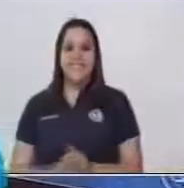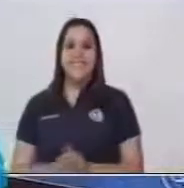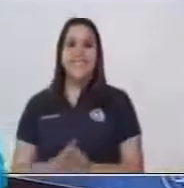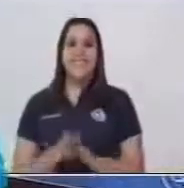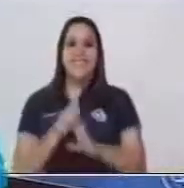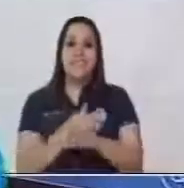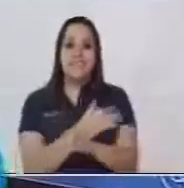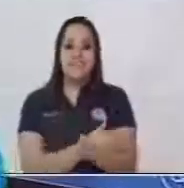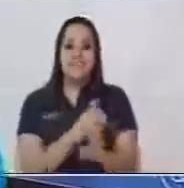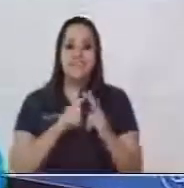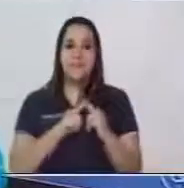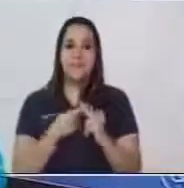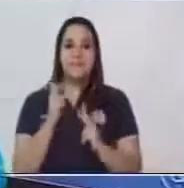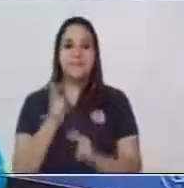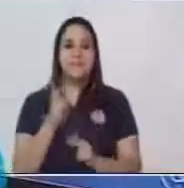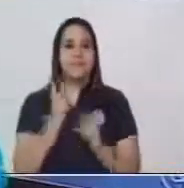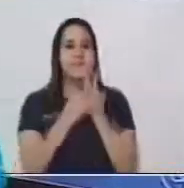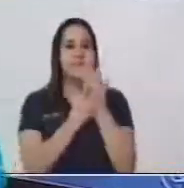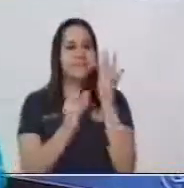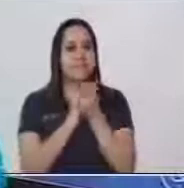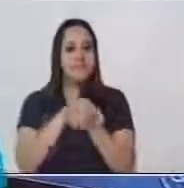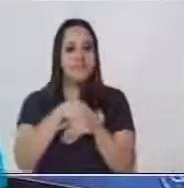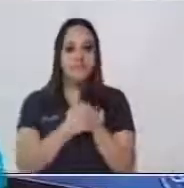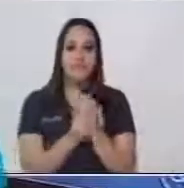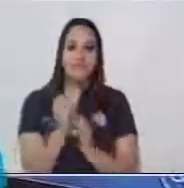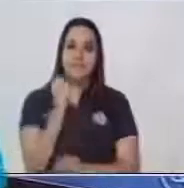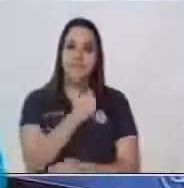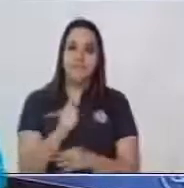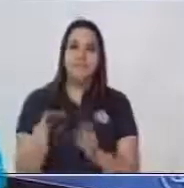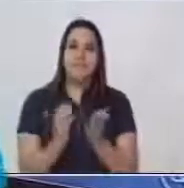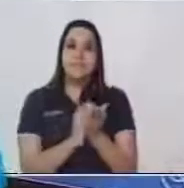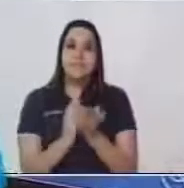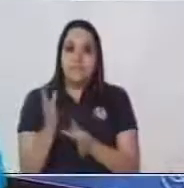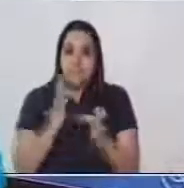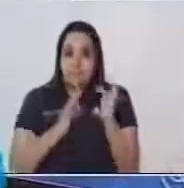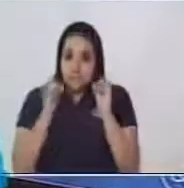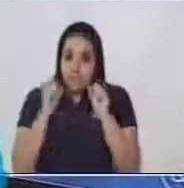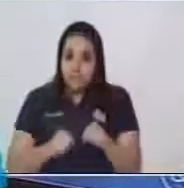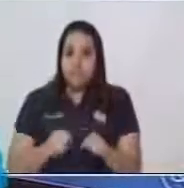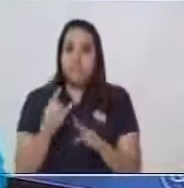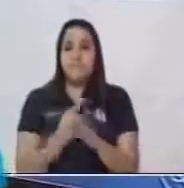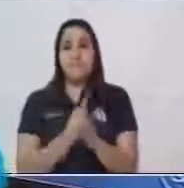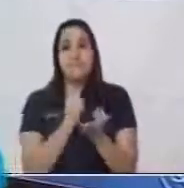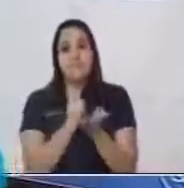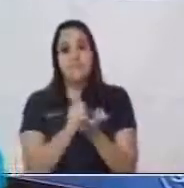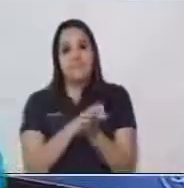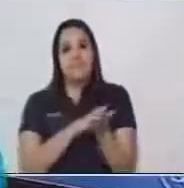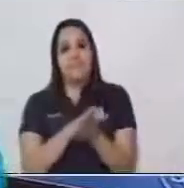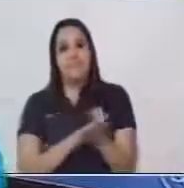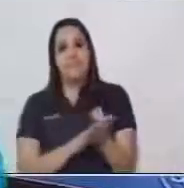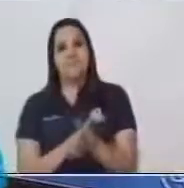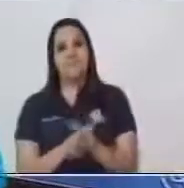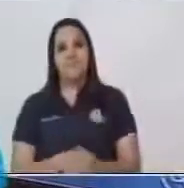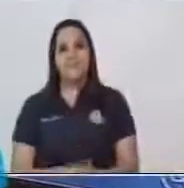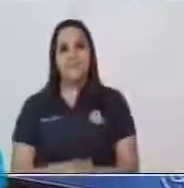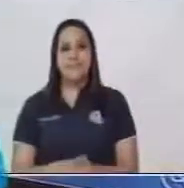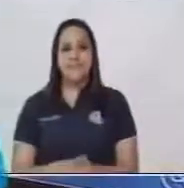Antes de empezar te recomiendo que laves tus manos con agua y jabón o utilices gel antibacterial.